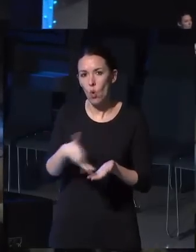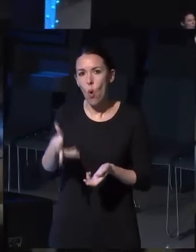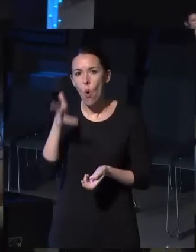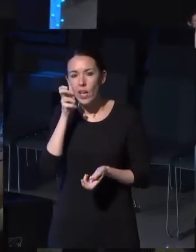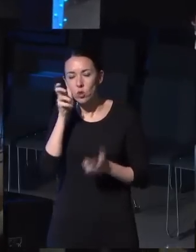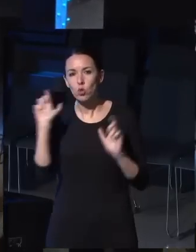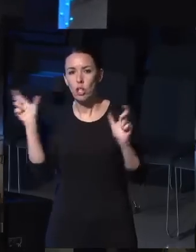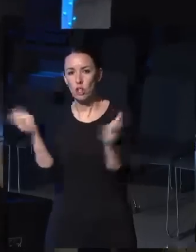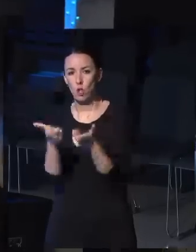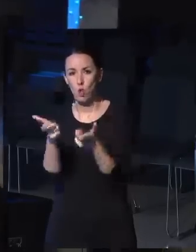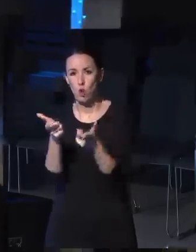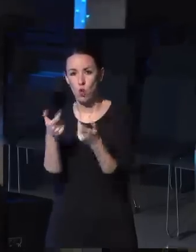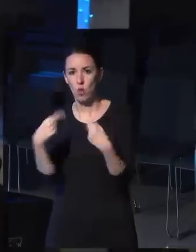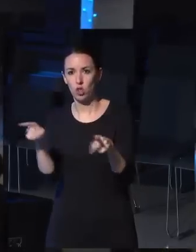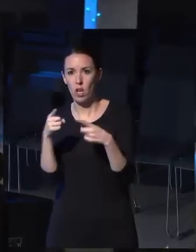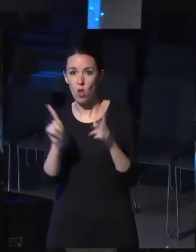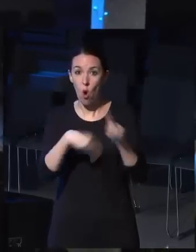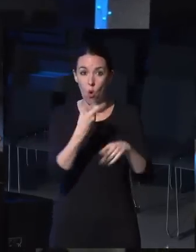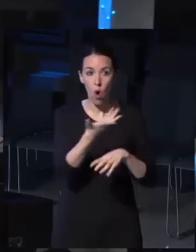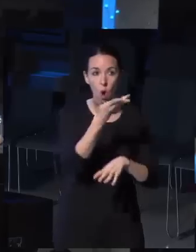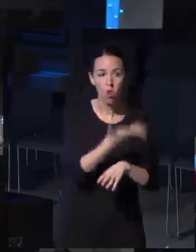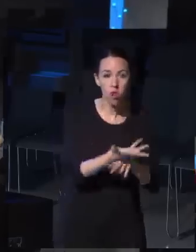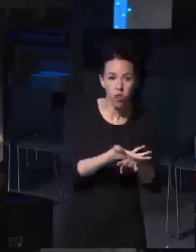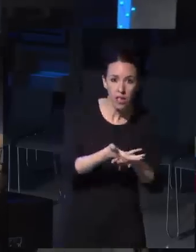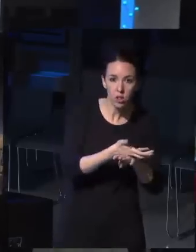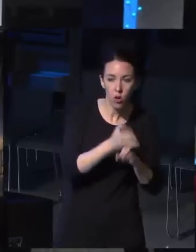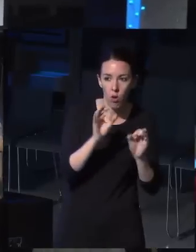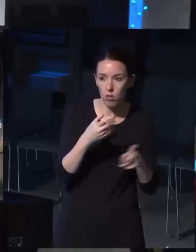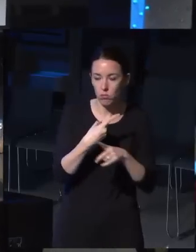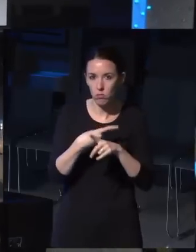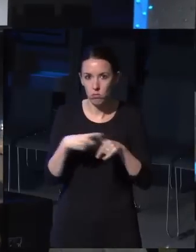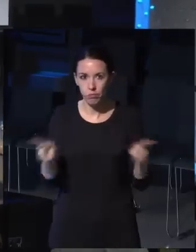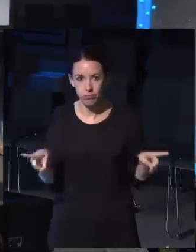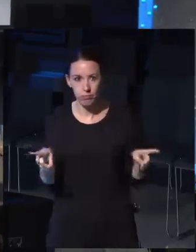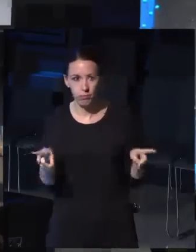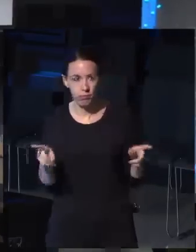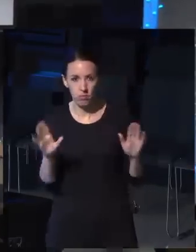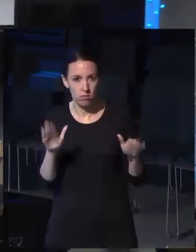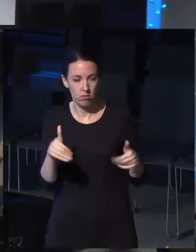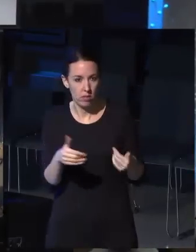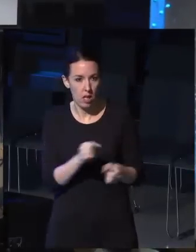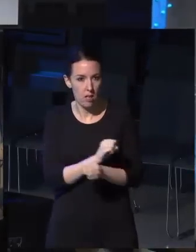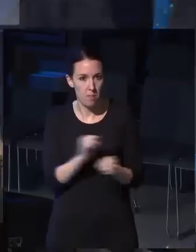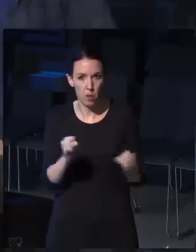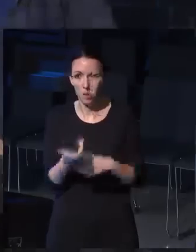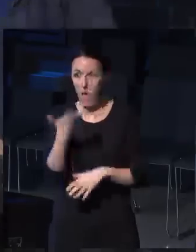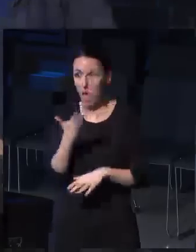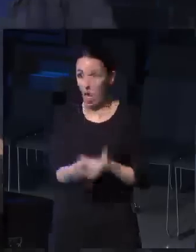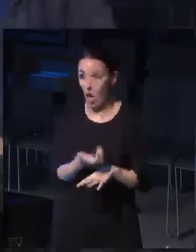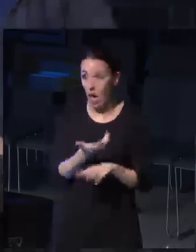banda sonando y luego llega el disco y aquello no es igual, o al revés? Que dices tú esto, no hay por dónde cogerlo, y lo grabas y dices...